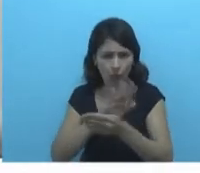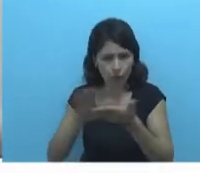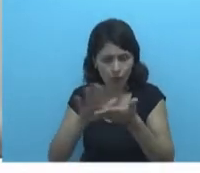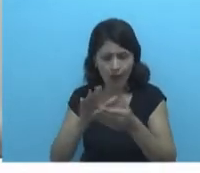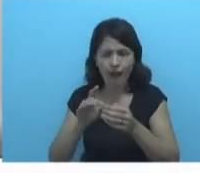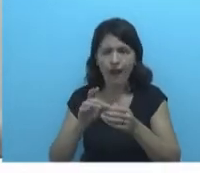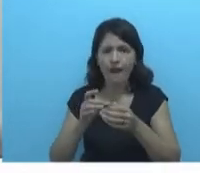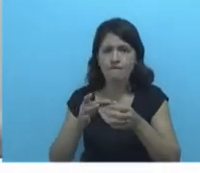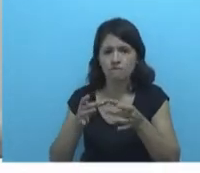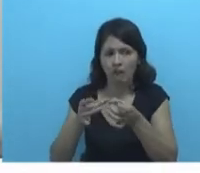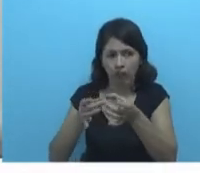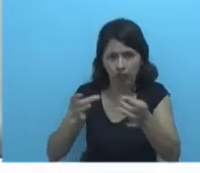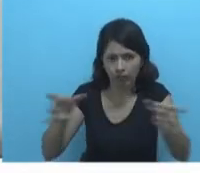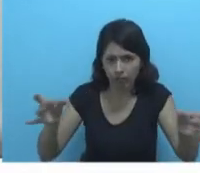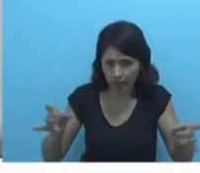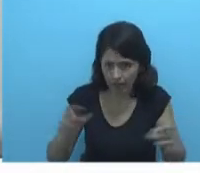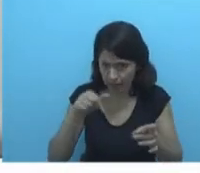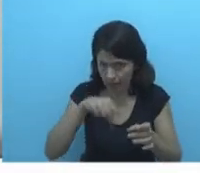que